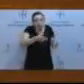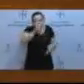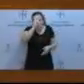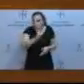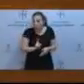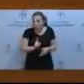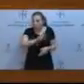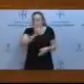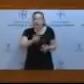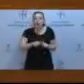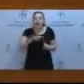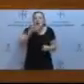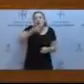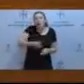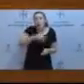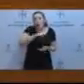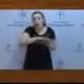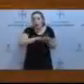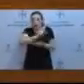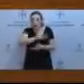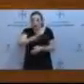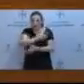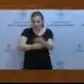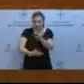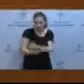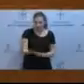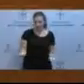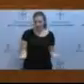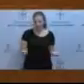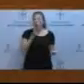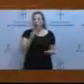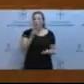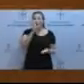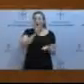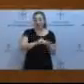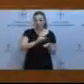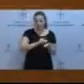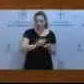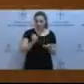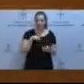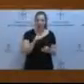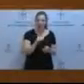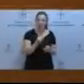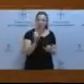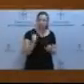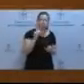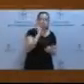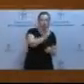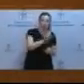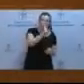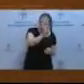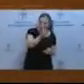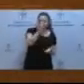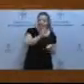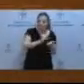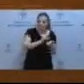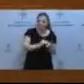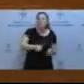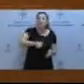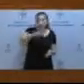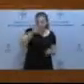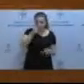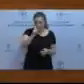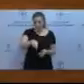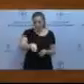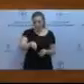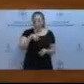hablar de las personas con discapacidad. Es la tercera vez que se dirija usted a mí con este asunto. Pues sí, efectivamente, la tercera, y habrá muchas más, porque mientras